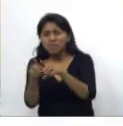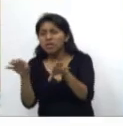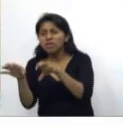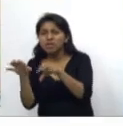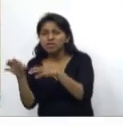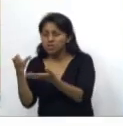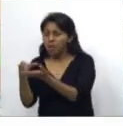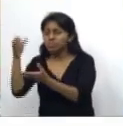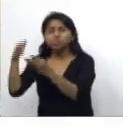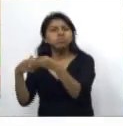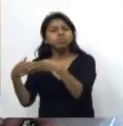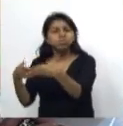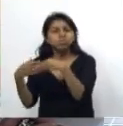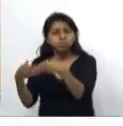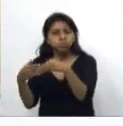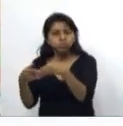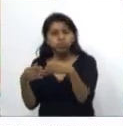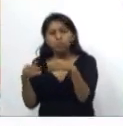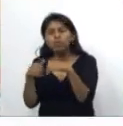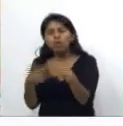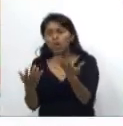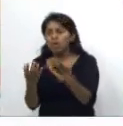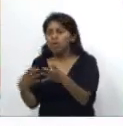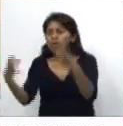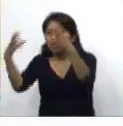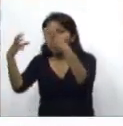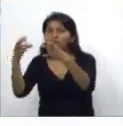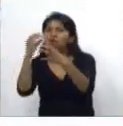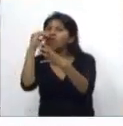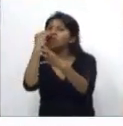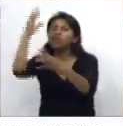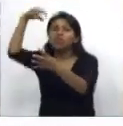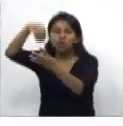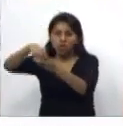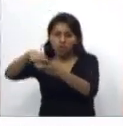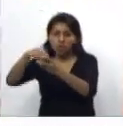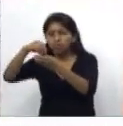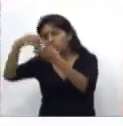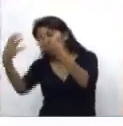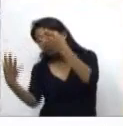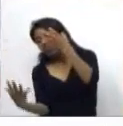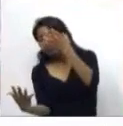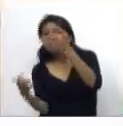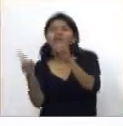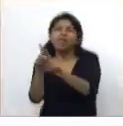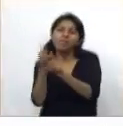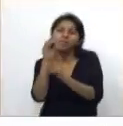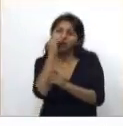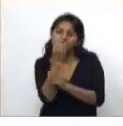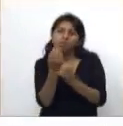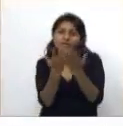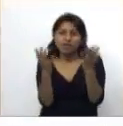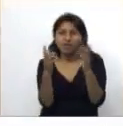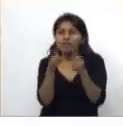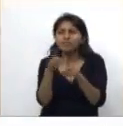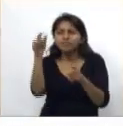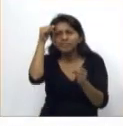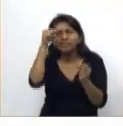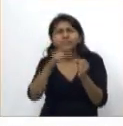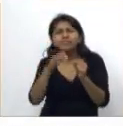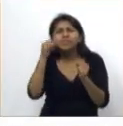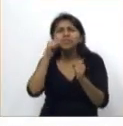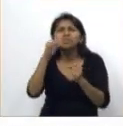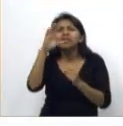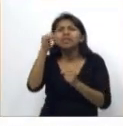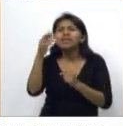PET como macetas colgantes, y eso también es como una jardinería vertical. Carla recuerda que al inicio